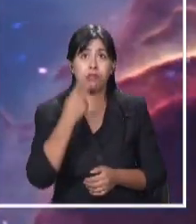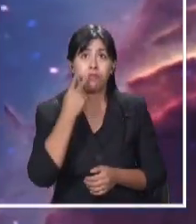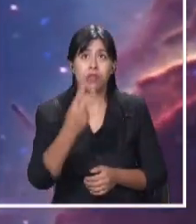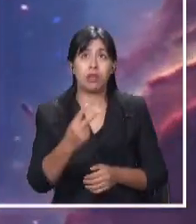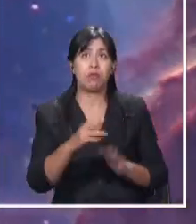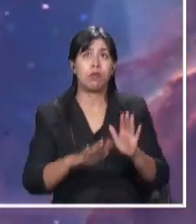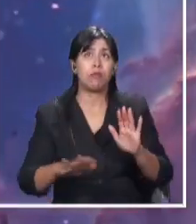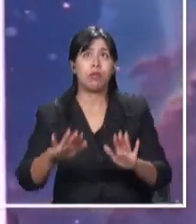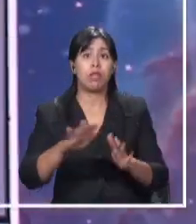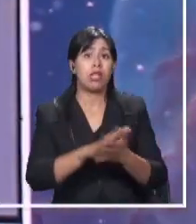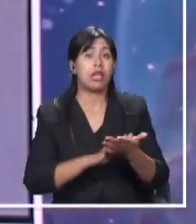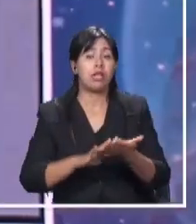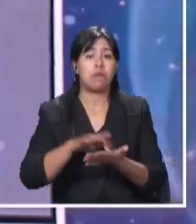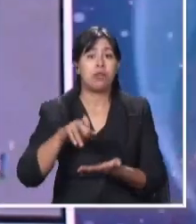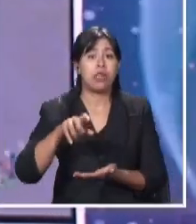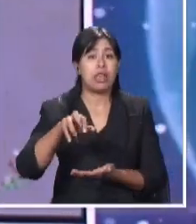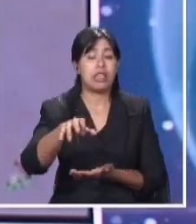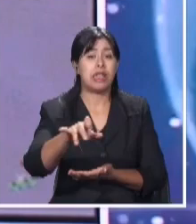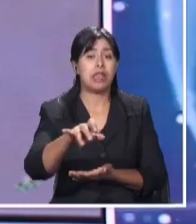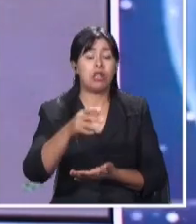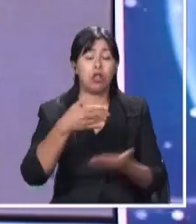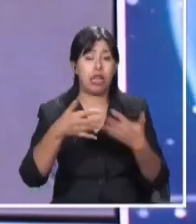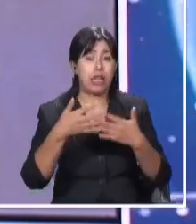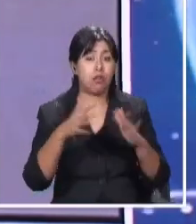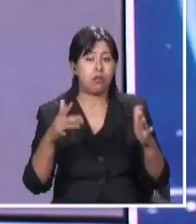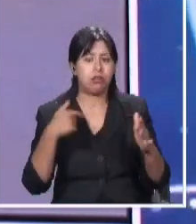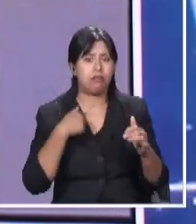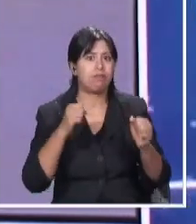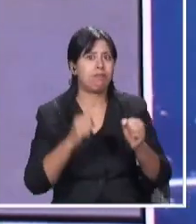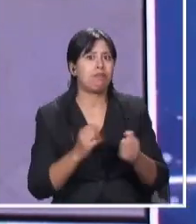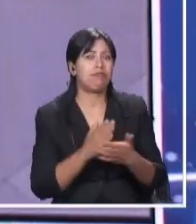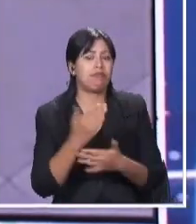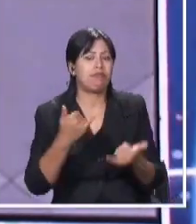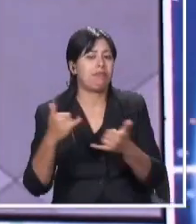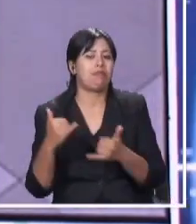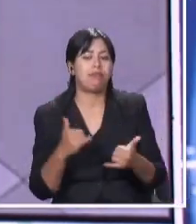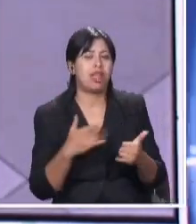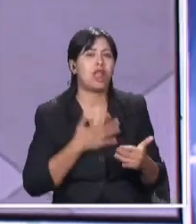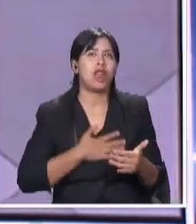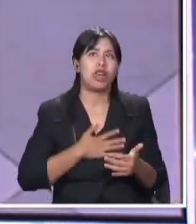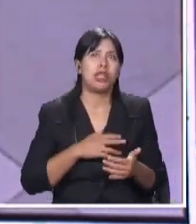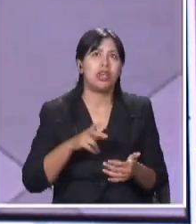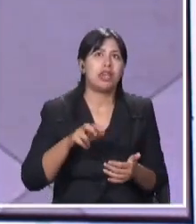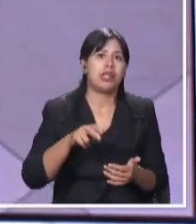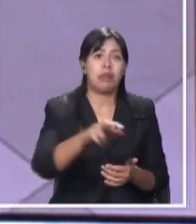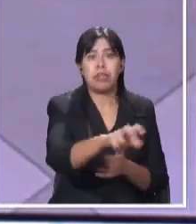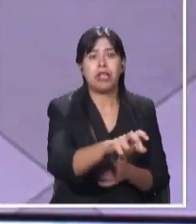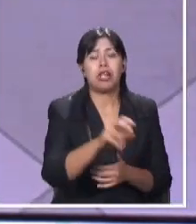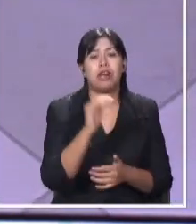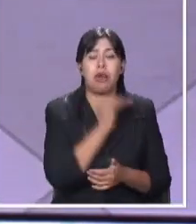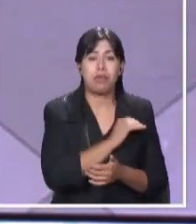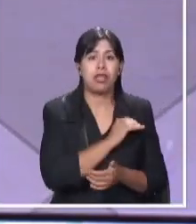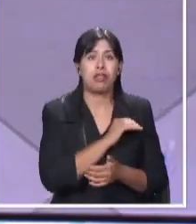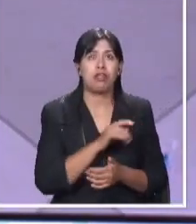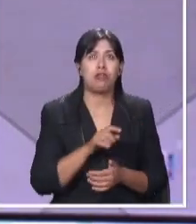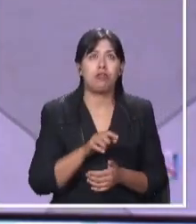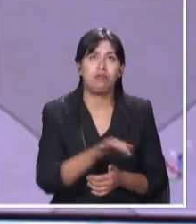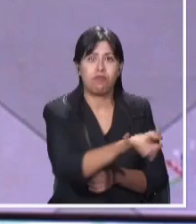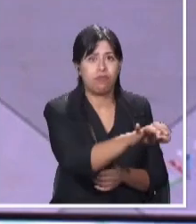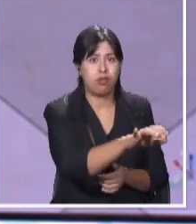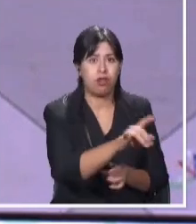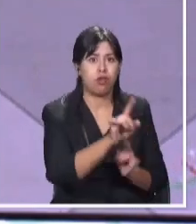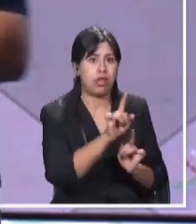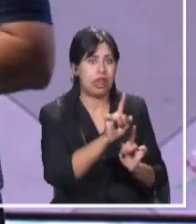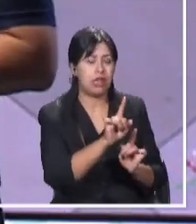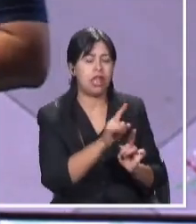ejemplo, en algunos insectos en la naturaleza. Y acá uno puede jugar con hartas cosas. Si yo quiero que camine rápido, el tipo de caminata va a ser una.